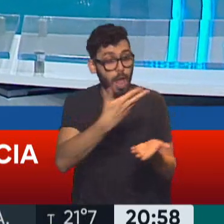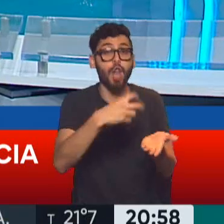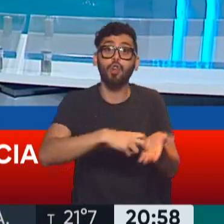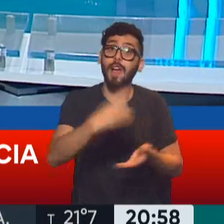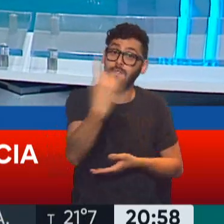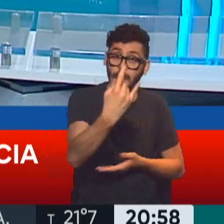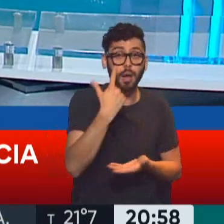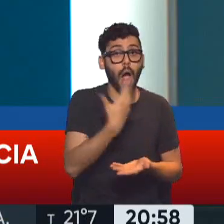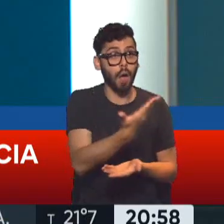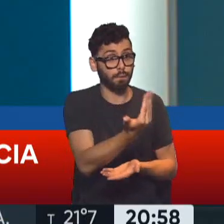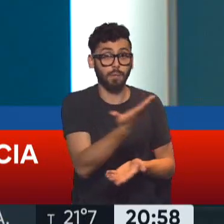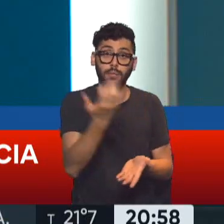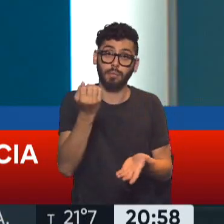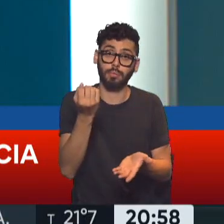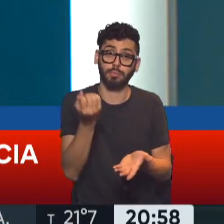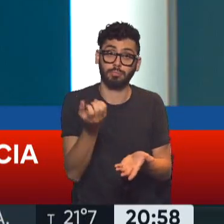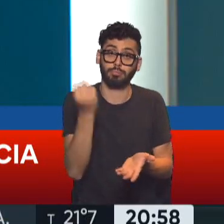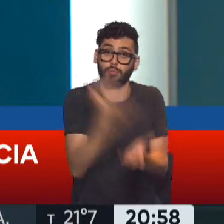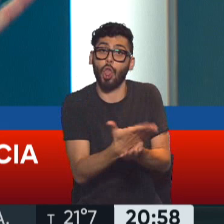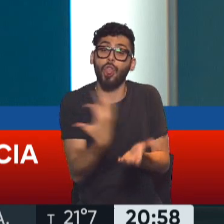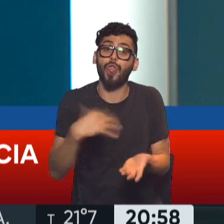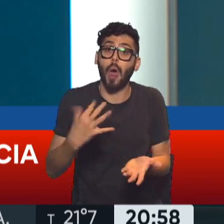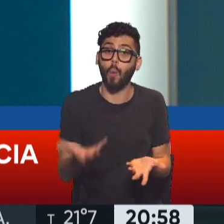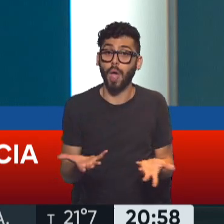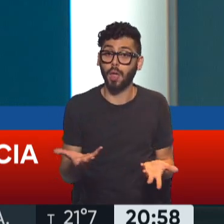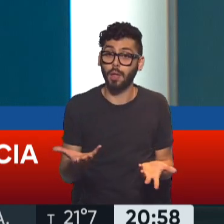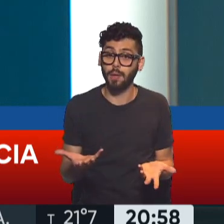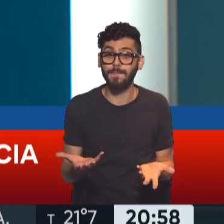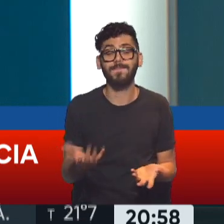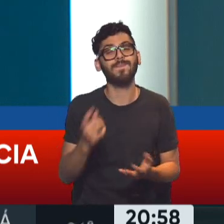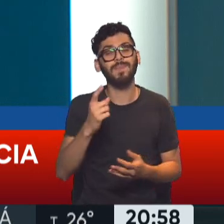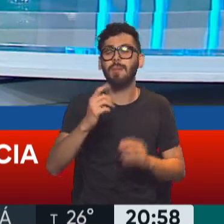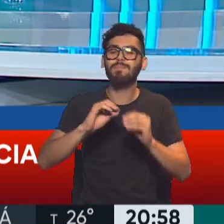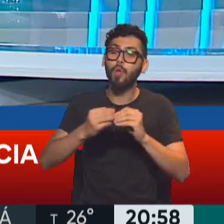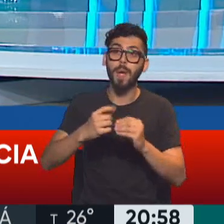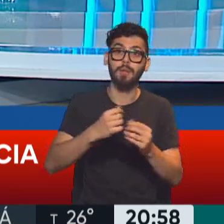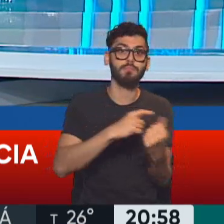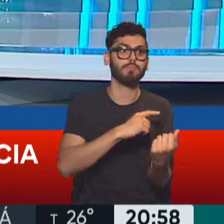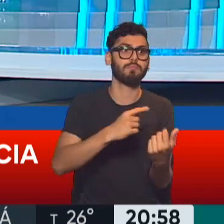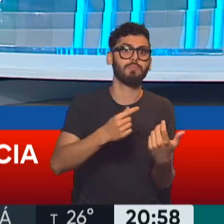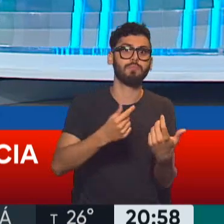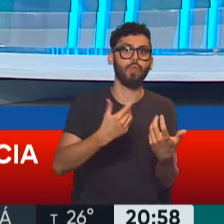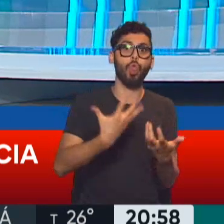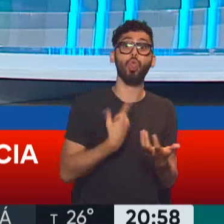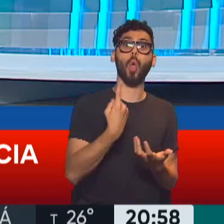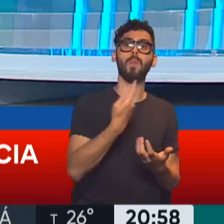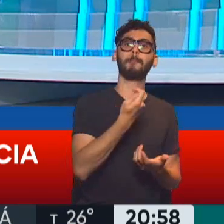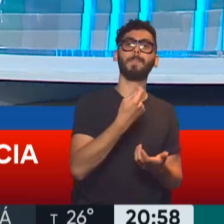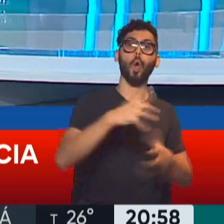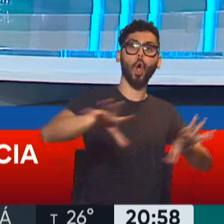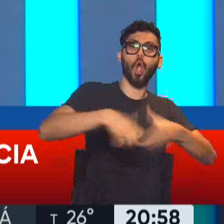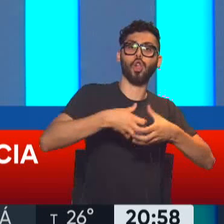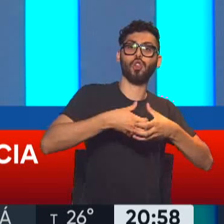¿no es cierto?, tiene que ser objeto de alguna sanción. Igual, el nudo me parece que es la concentración, ¿no? Sí, la concentración es fundamental.